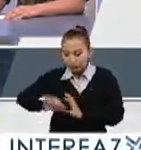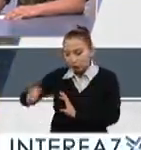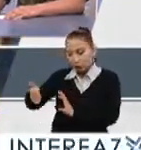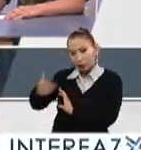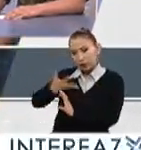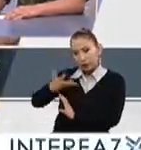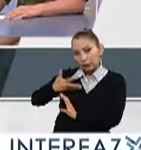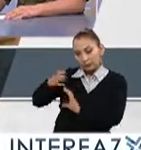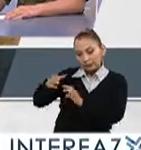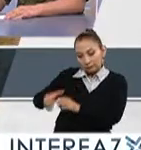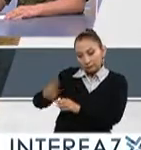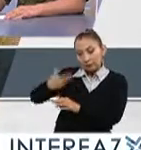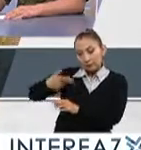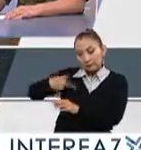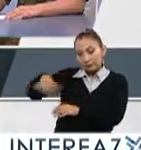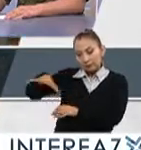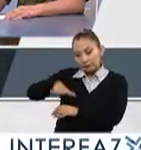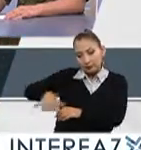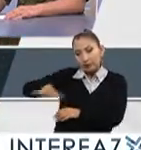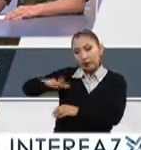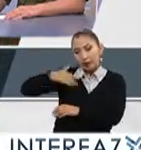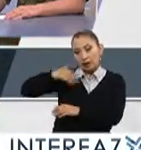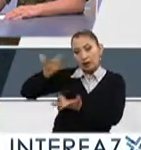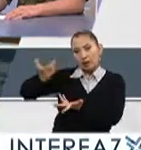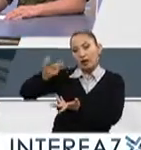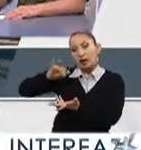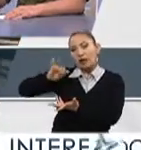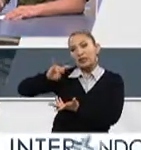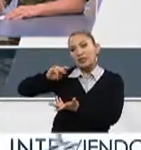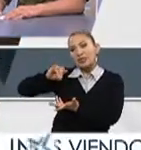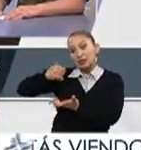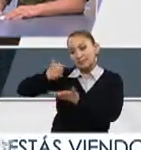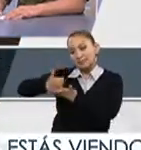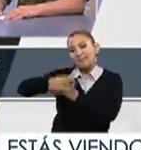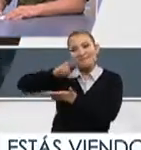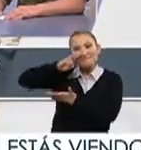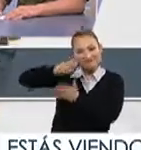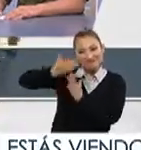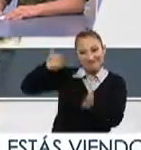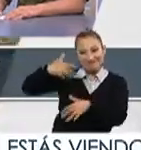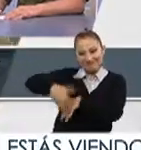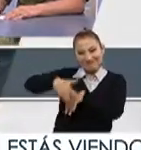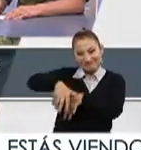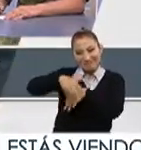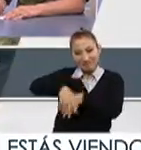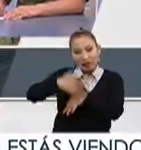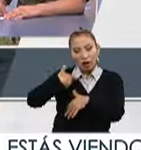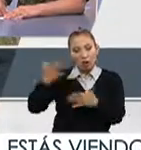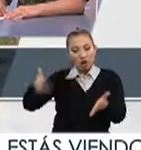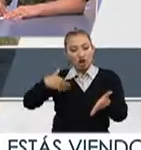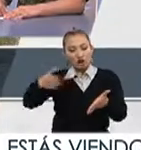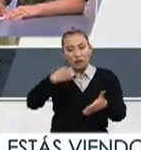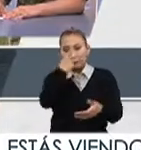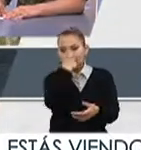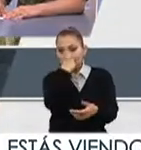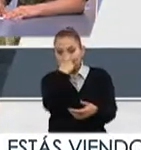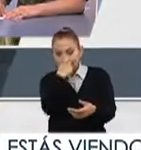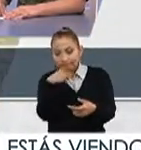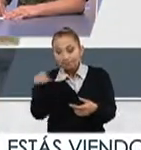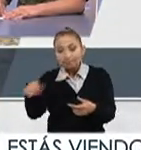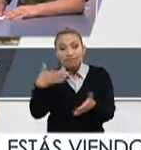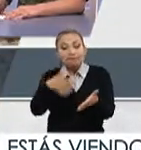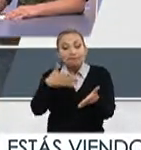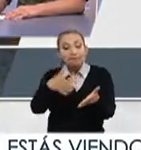tenemos aparte personal del área de intendencia, que como ustedes vieron en el desfile, pasaron las cocinas comunitarias.